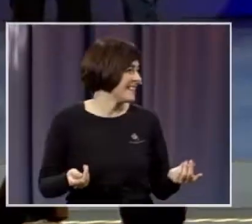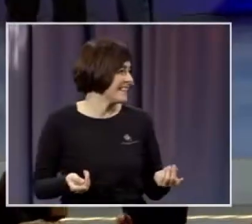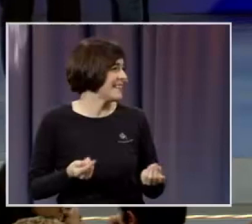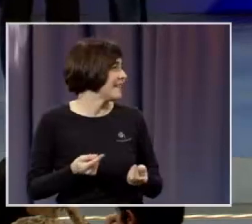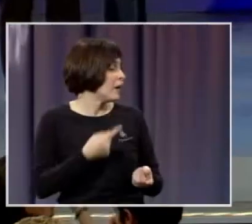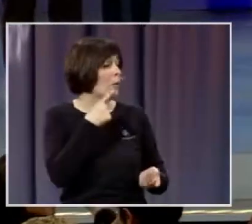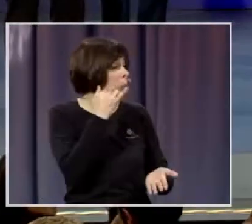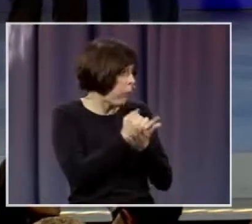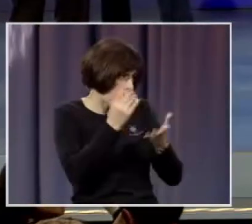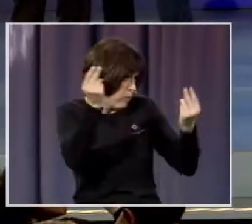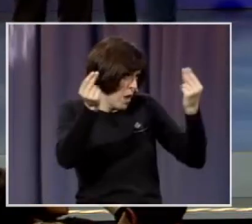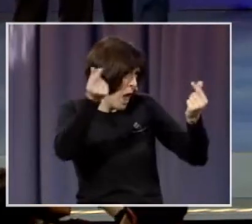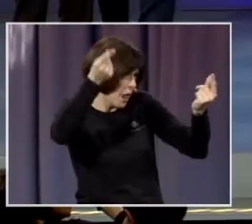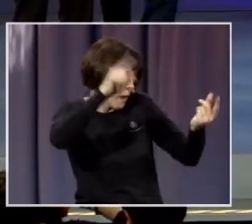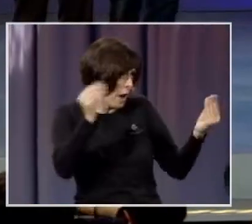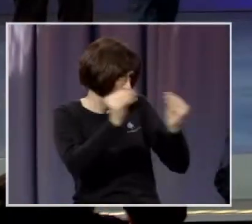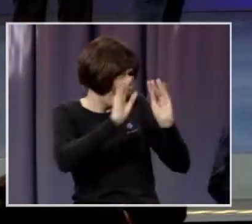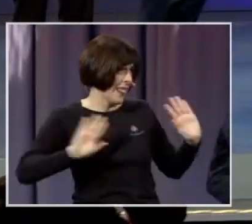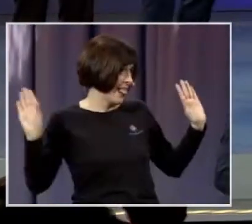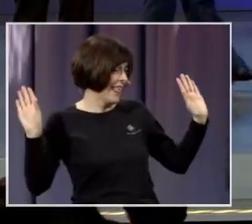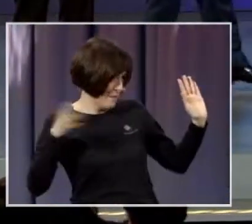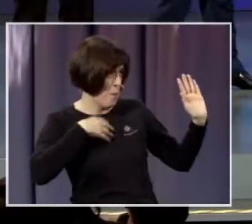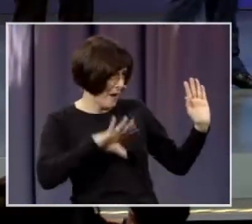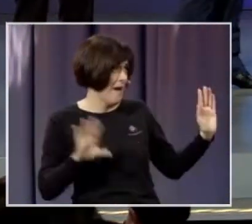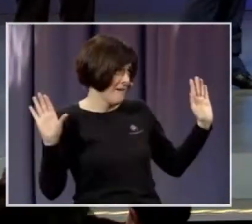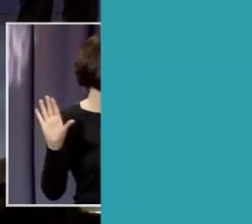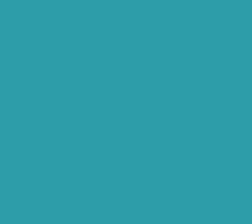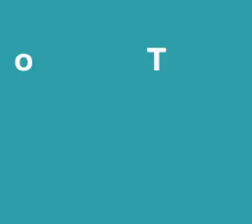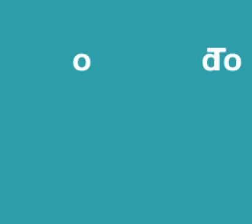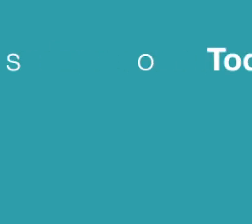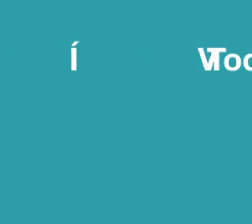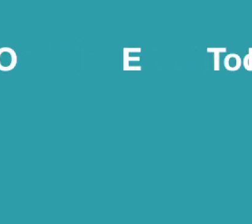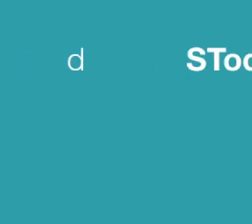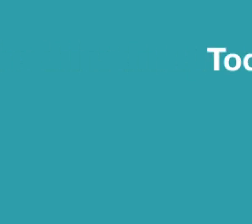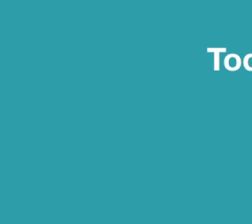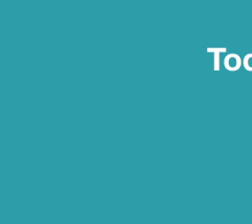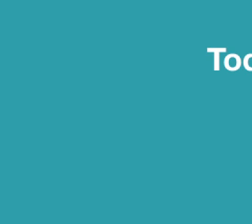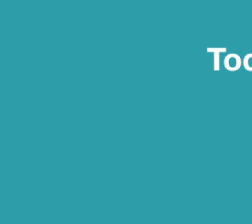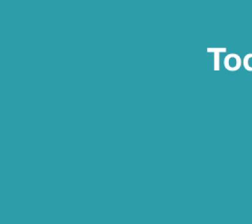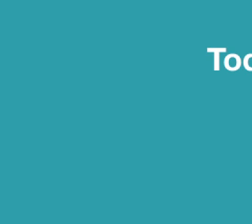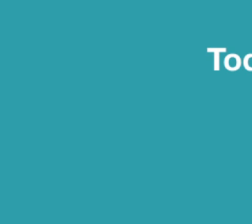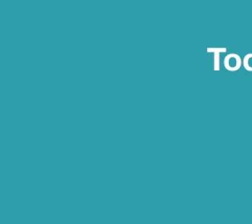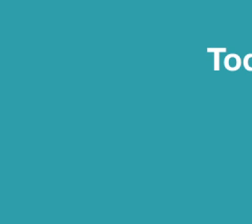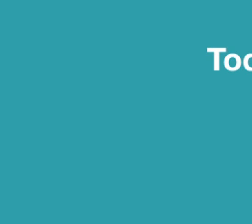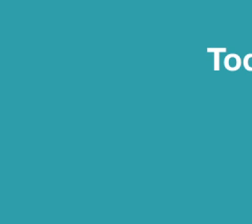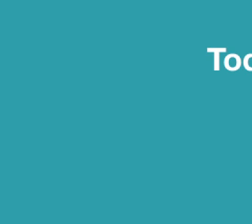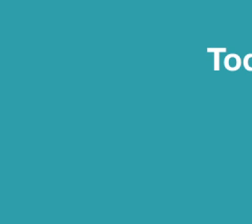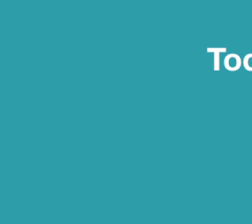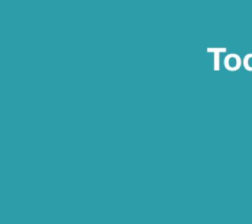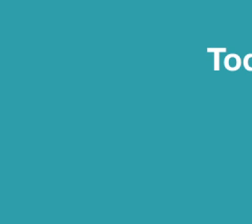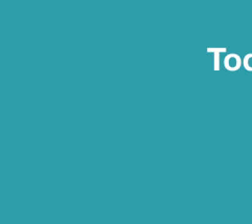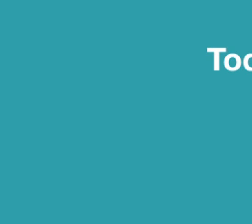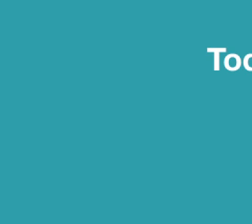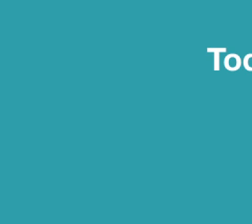allí podía ser una muñeira también verdad bueno vamos vamos despacito el reggaeton